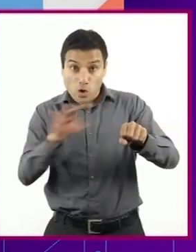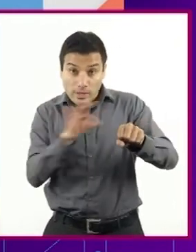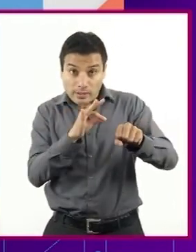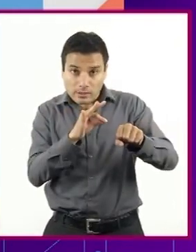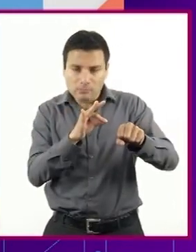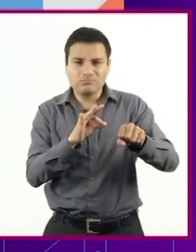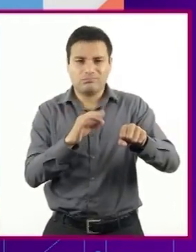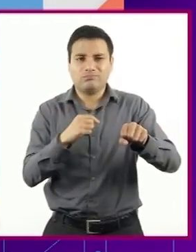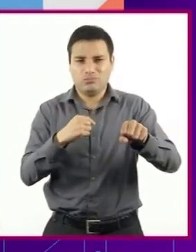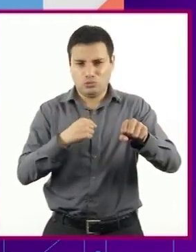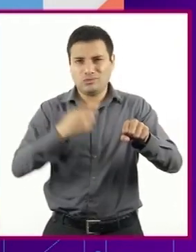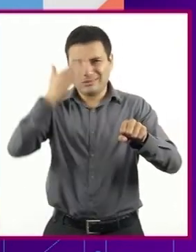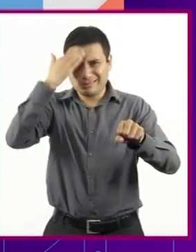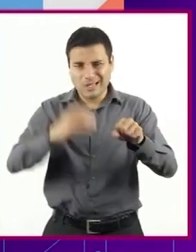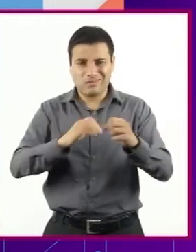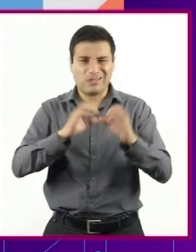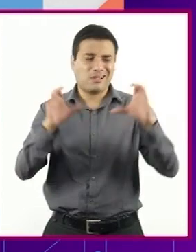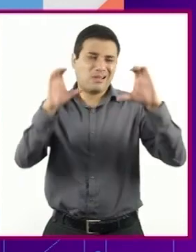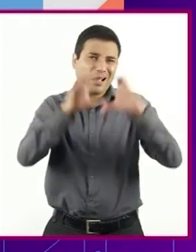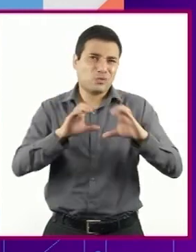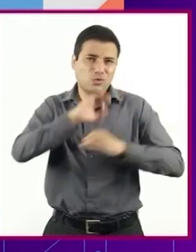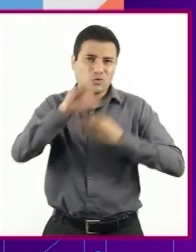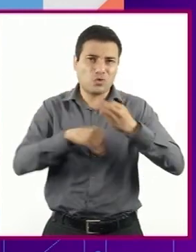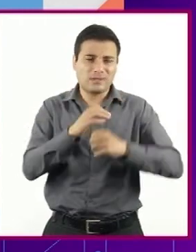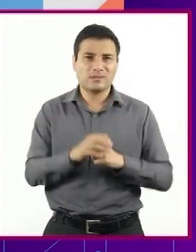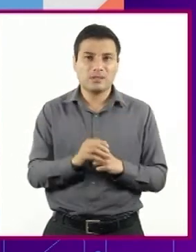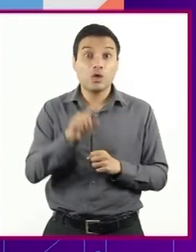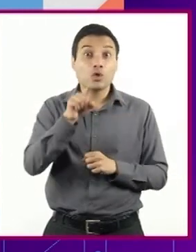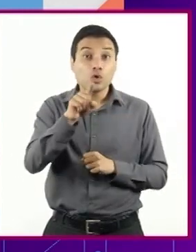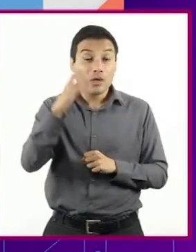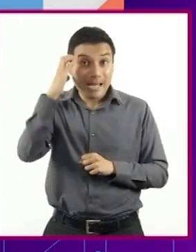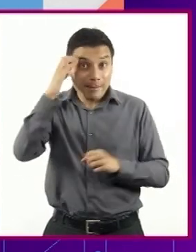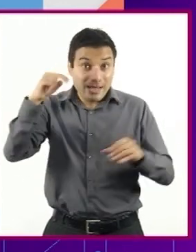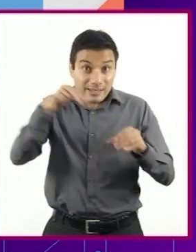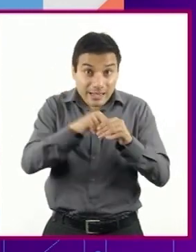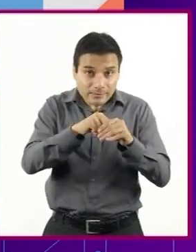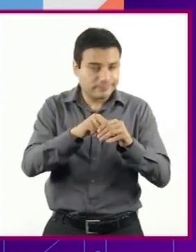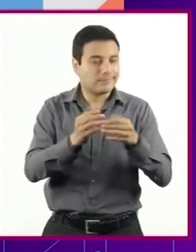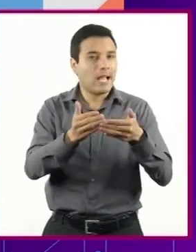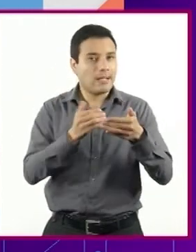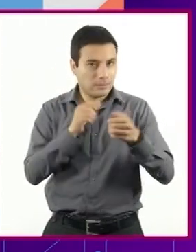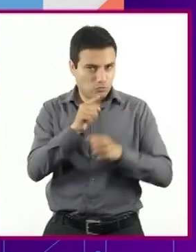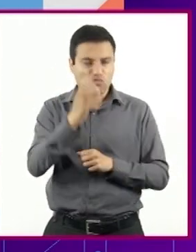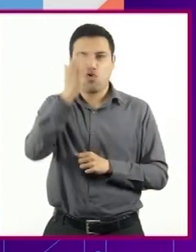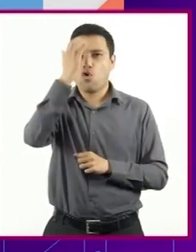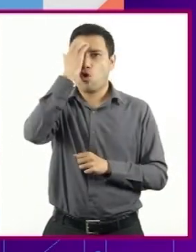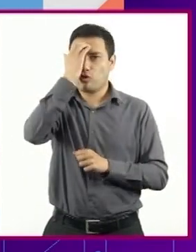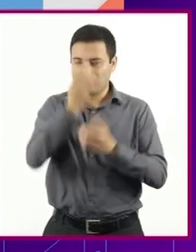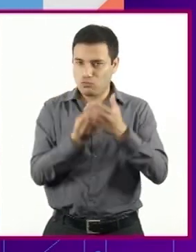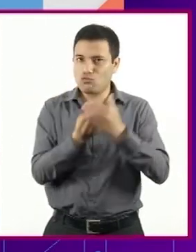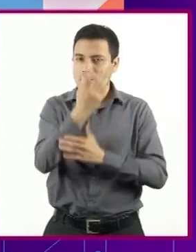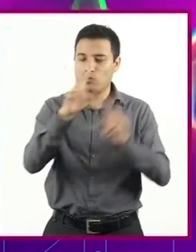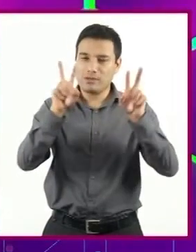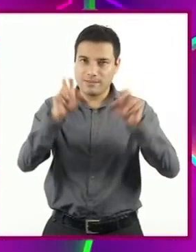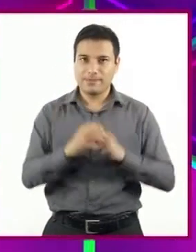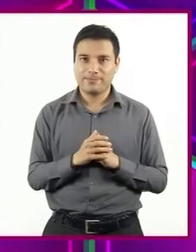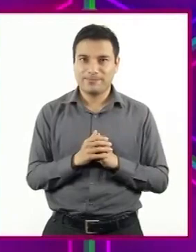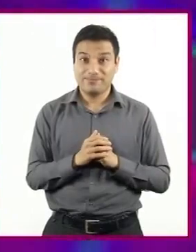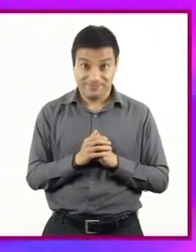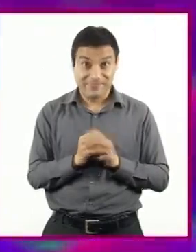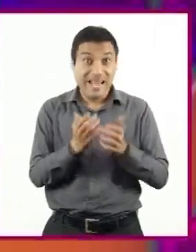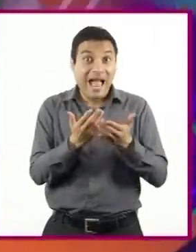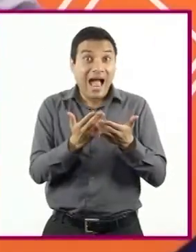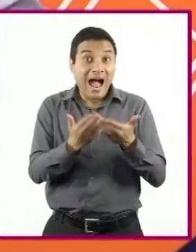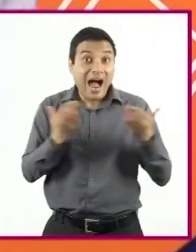toca. A la cama no te irás sin saber una cosa más. Muchas gracias, Leslie. Ahora es tiempo de que ustedes